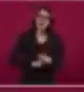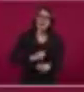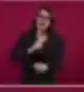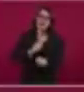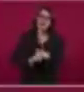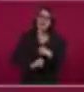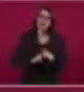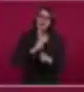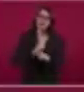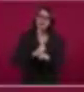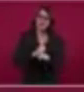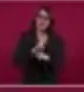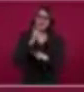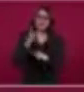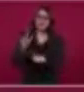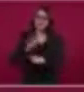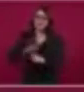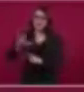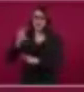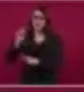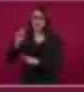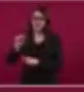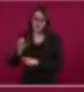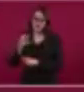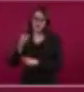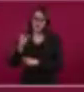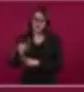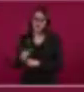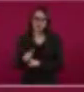todo lo que es la Costa Chica, de